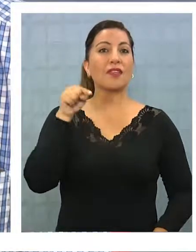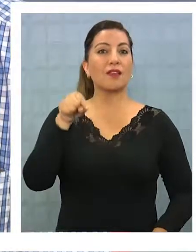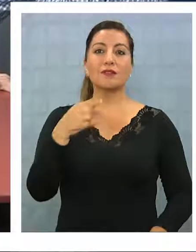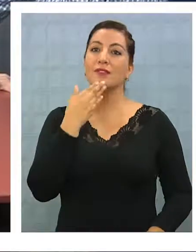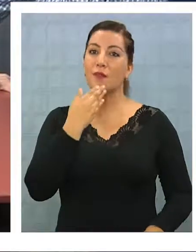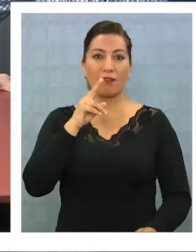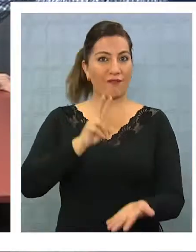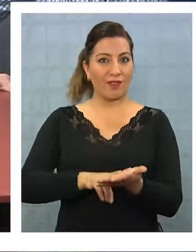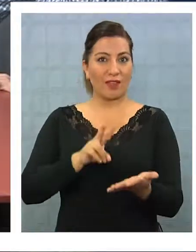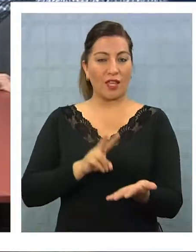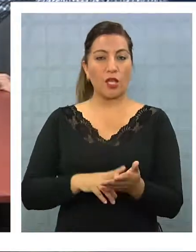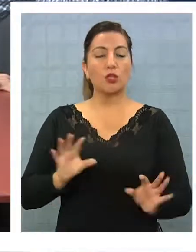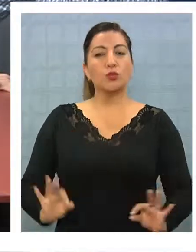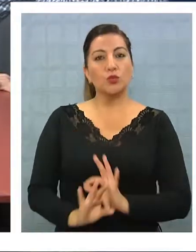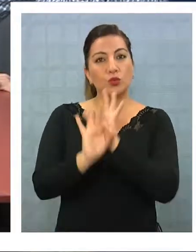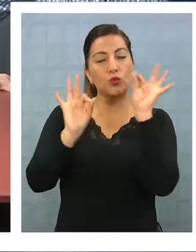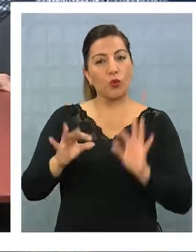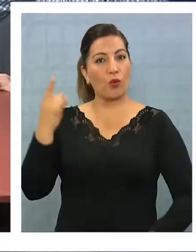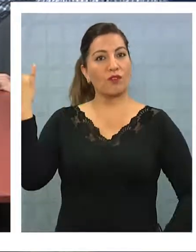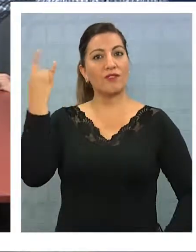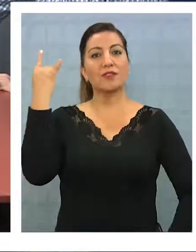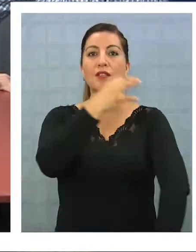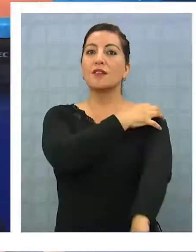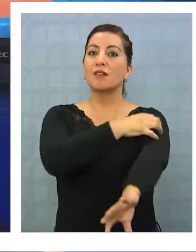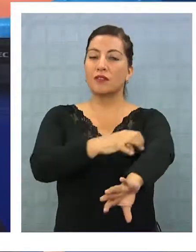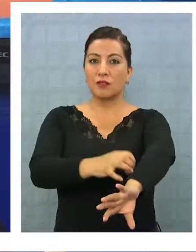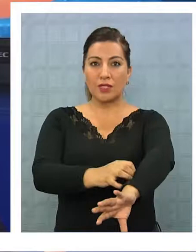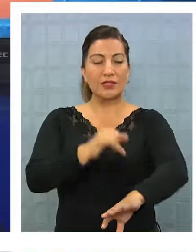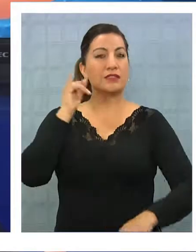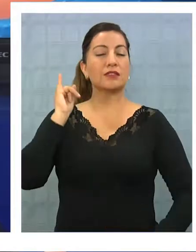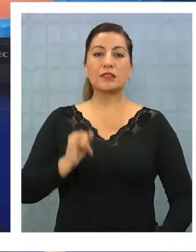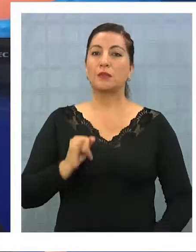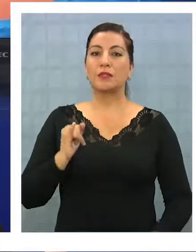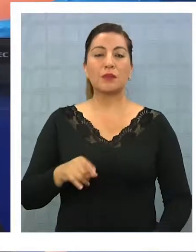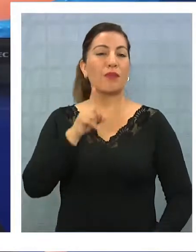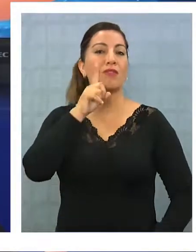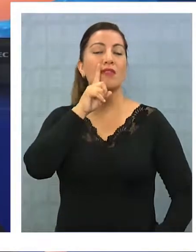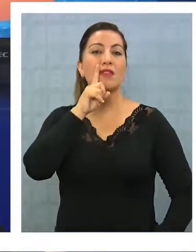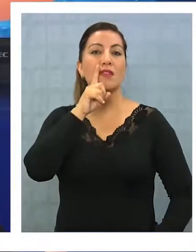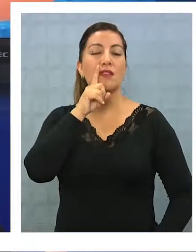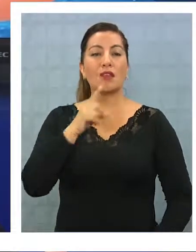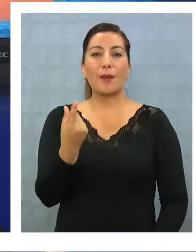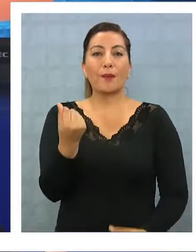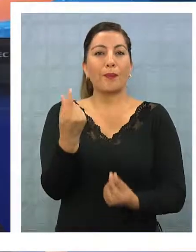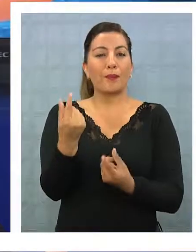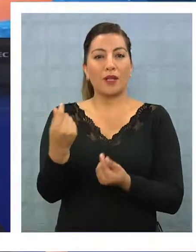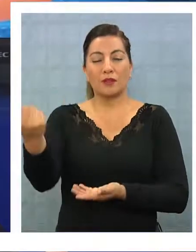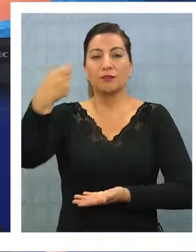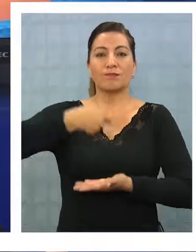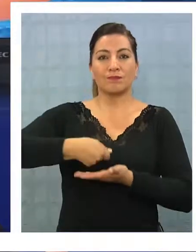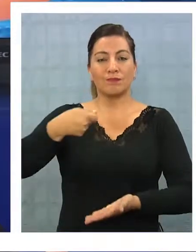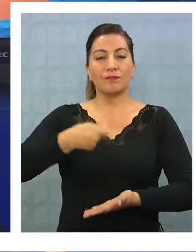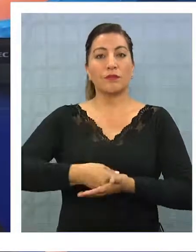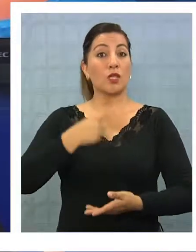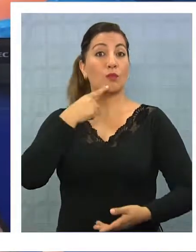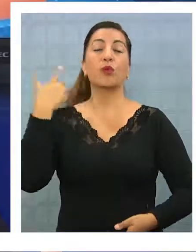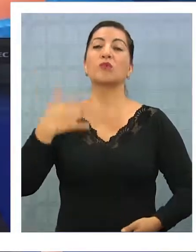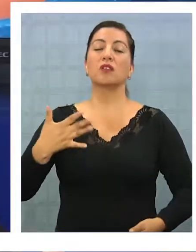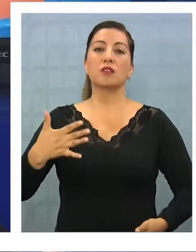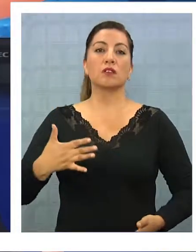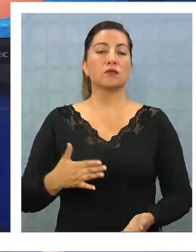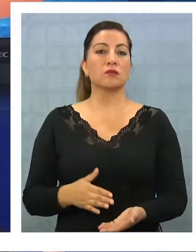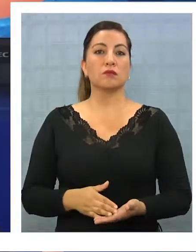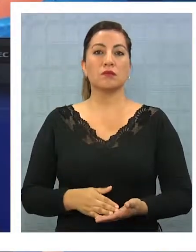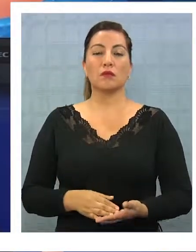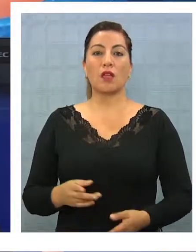en realidad ninguna universidad regional ha dejado de recibir recursos relativamente significativos.